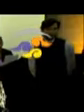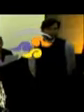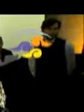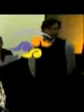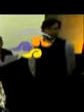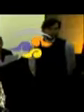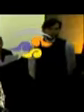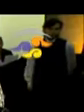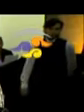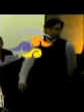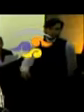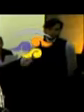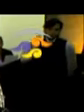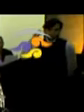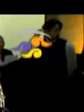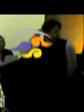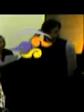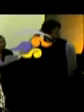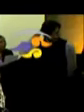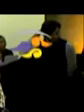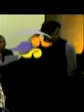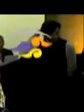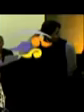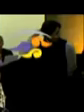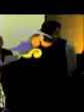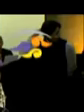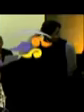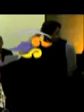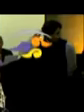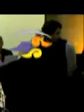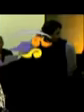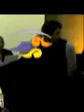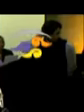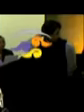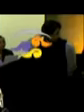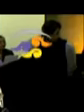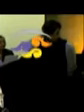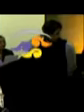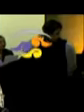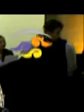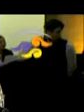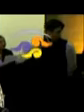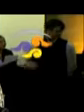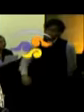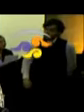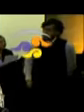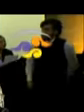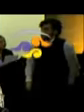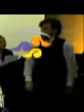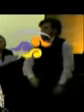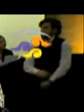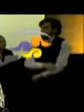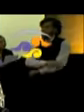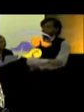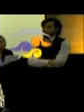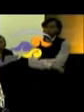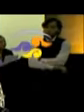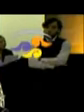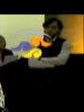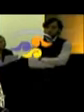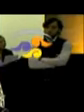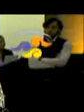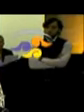Uruguay, decía que todo empezó con su modelo que tienen ahí ellos, cuando un día el presidente les dijo a sus ministros, a su equipo